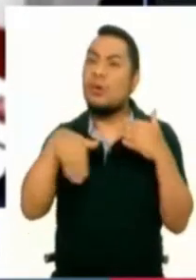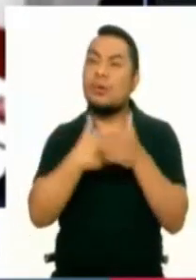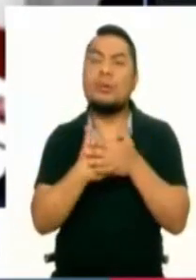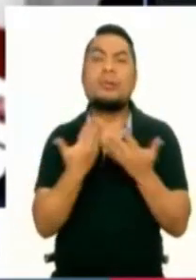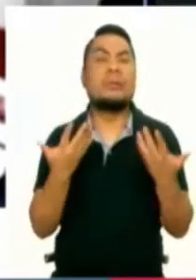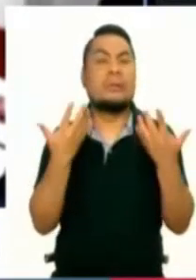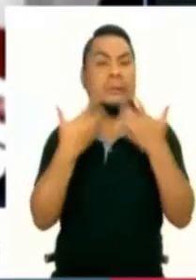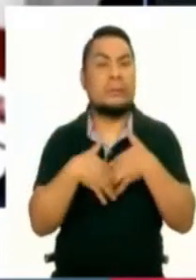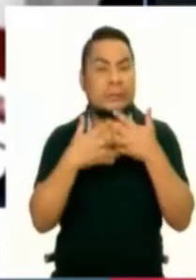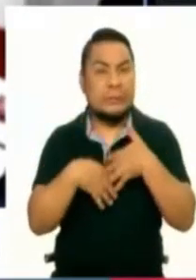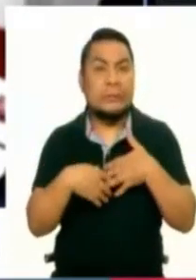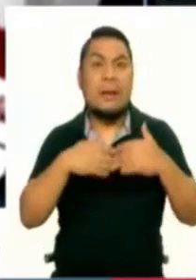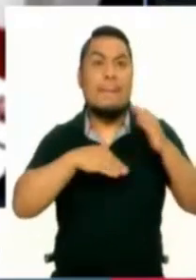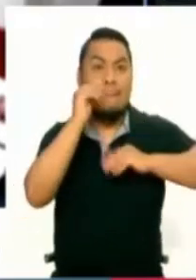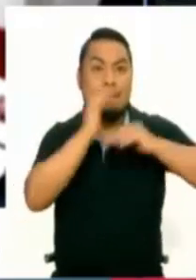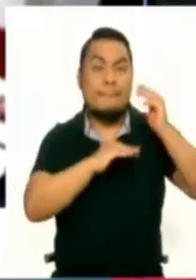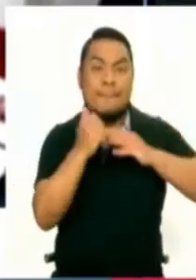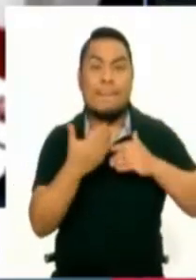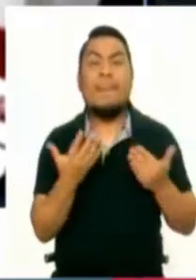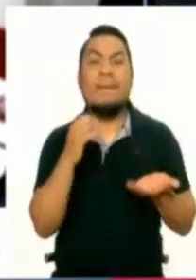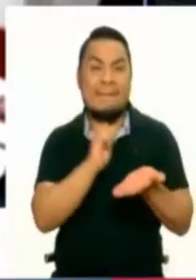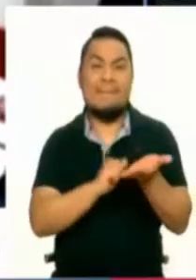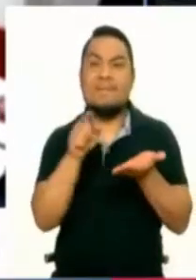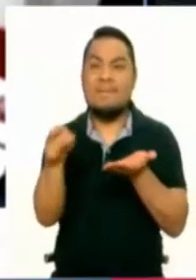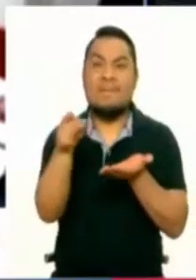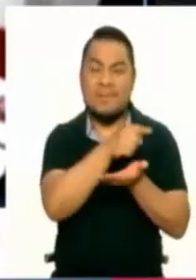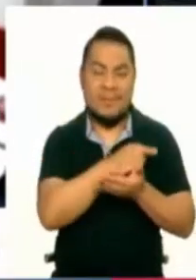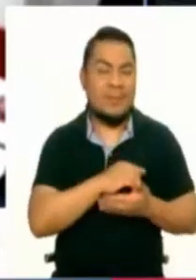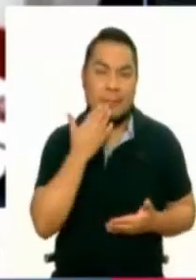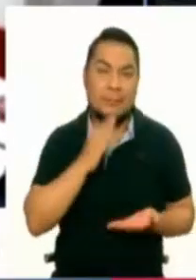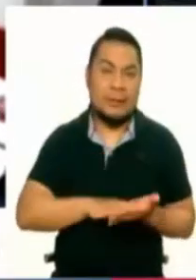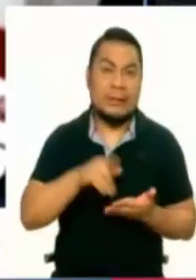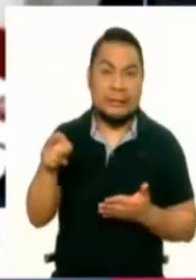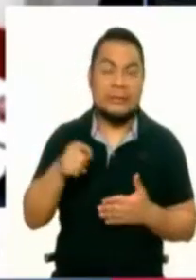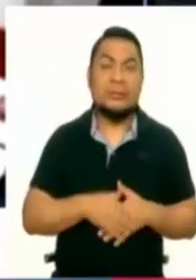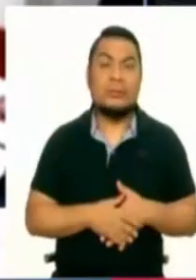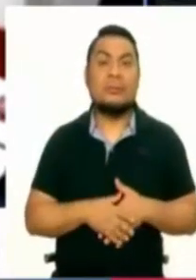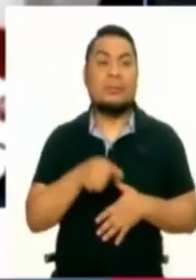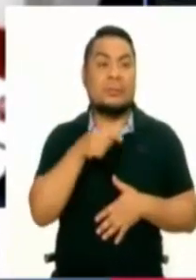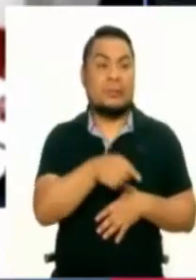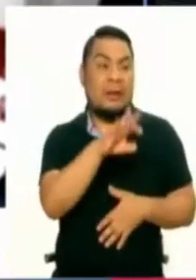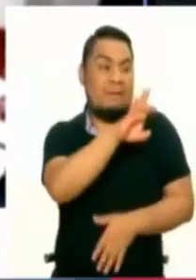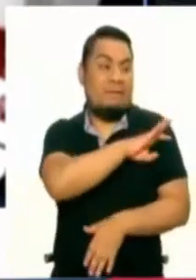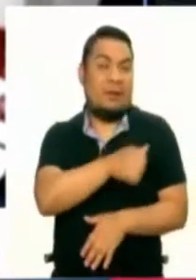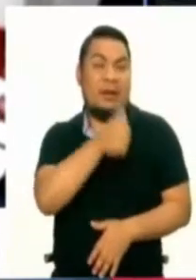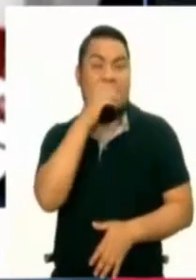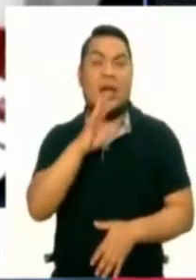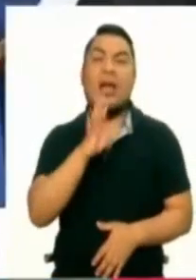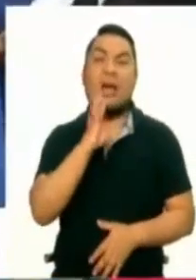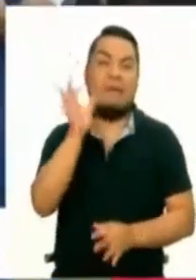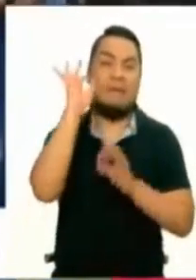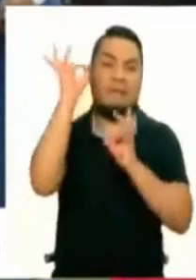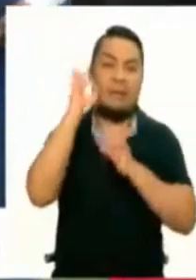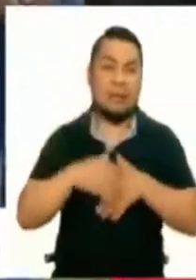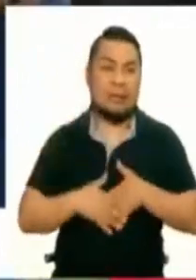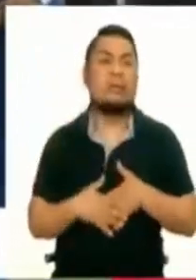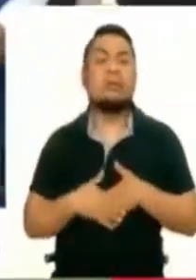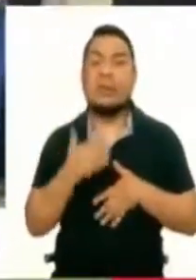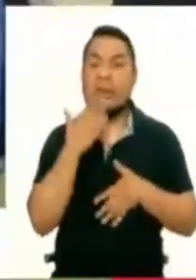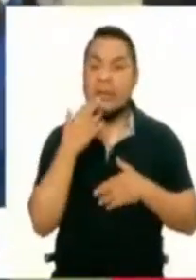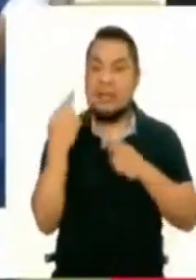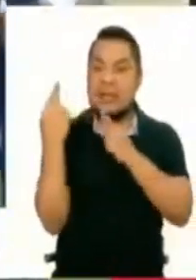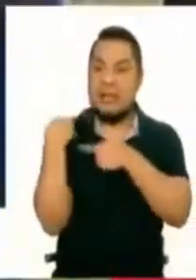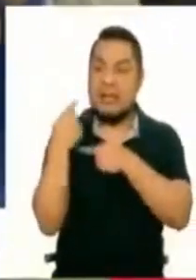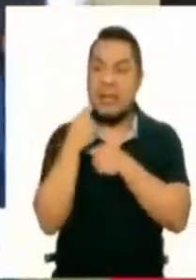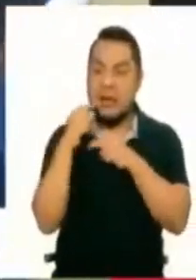a las licitaciones públicas fraudulentas. En su exposición, el fiscal Jorge García argumentó que la coordinadora de la